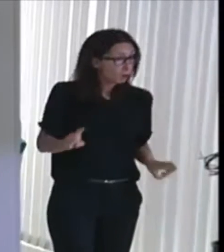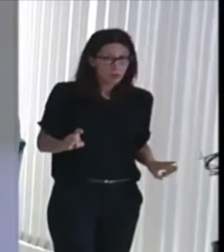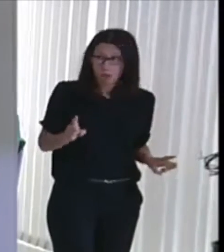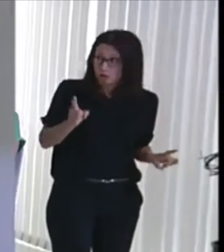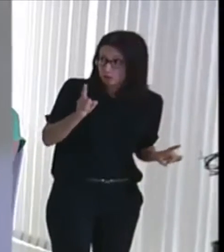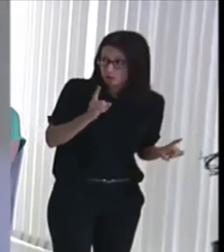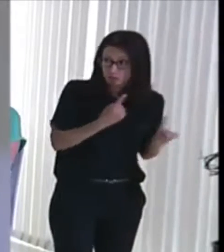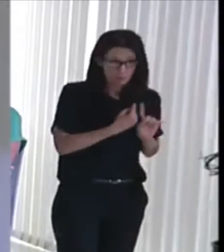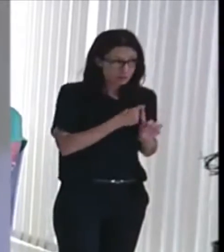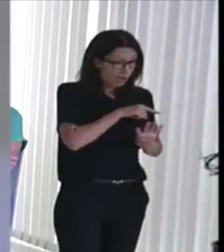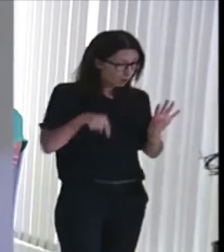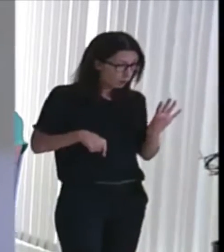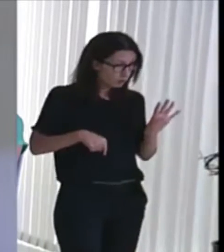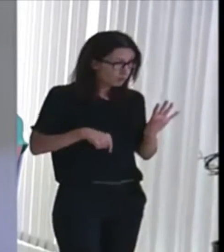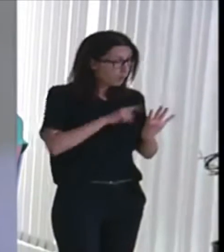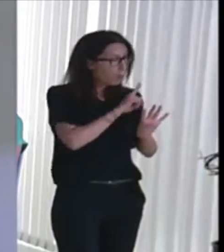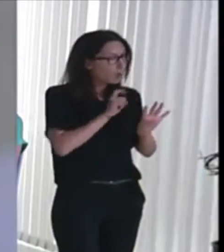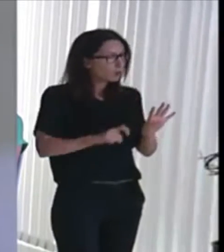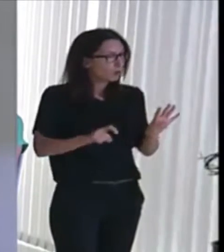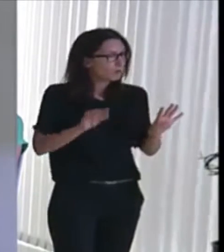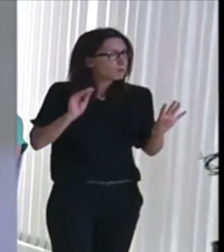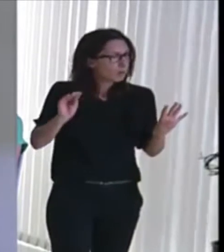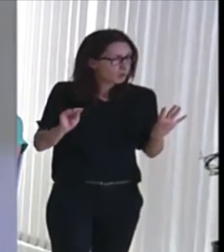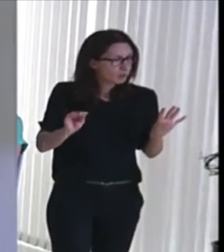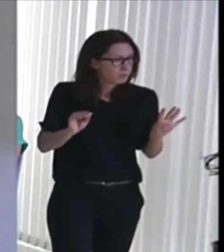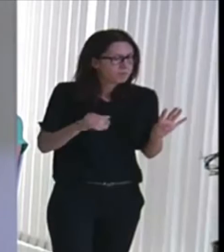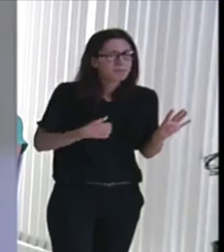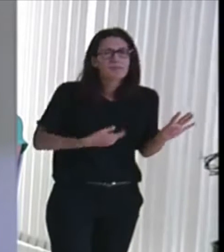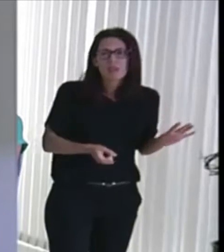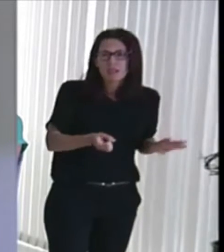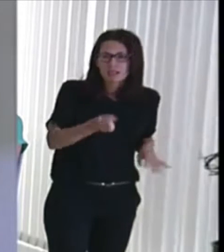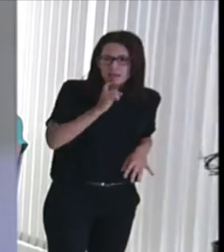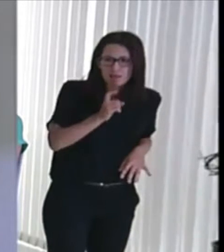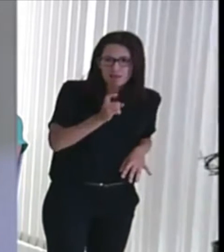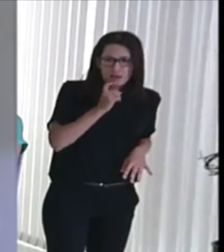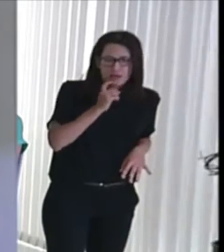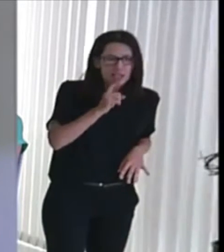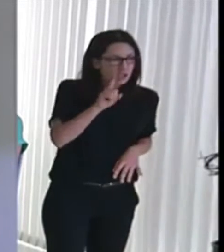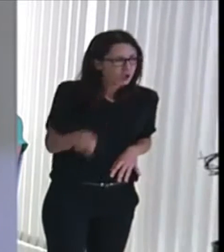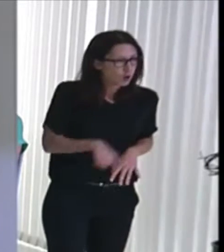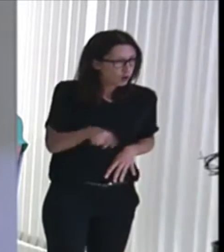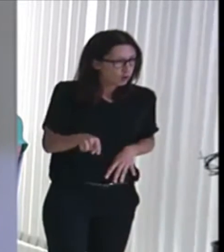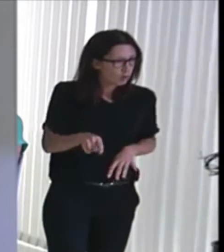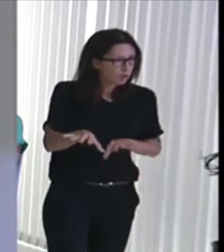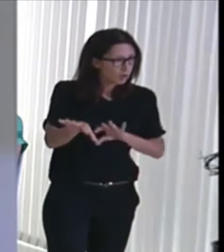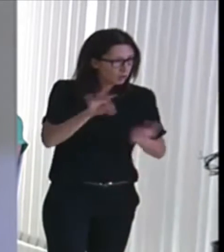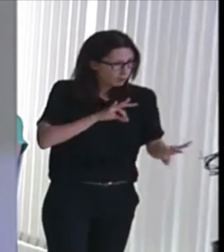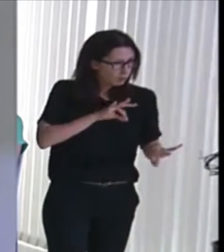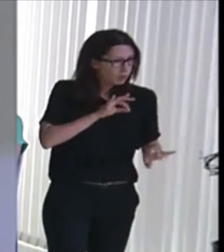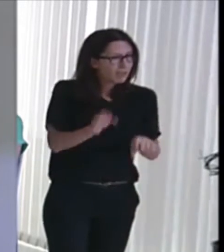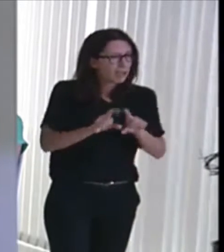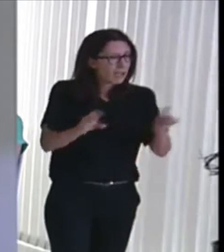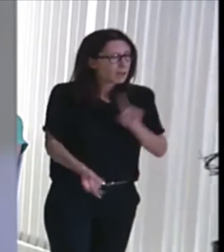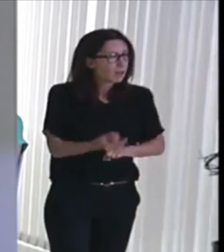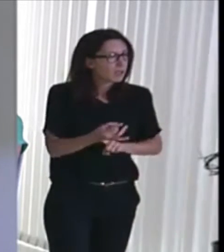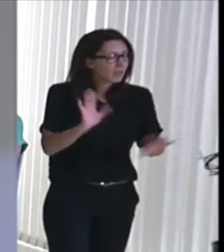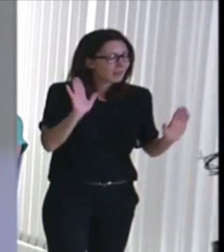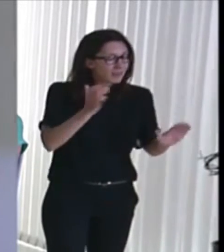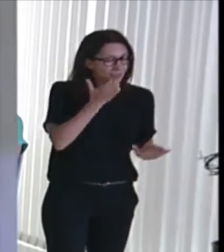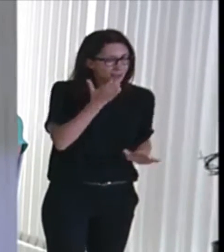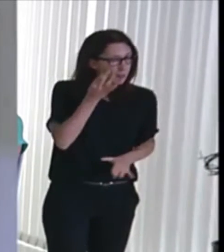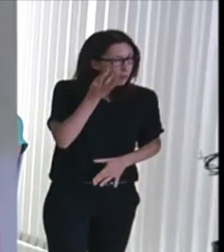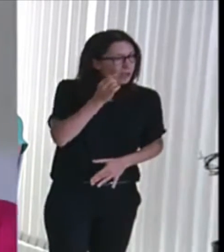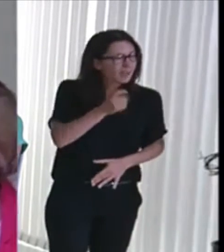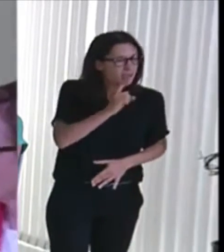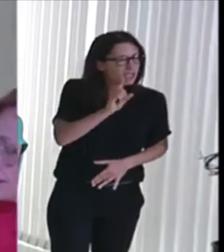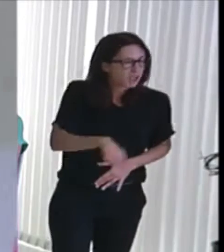todas ¿es difícil tomar la decisión de emprender siendo mujer? Yo